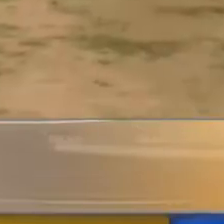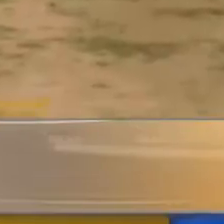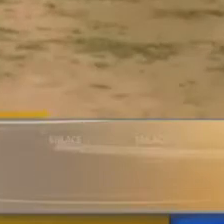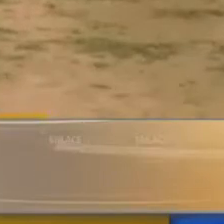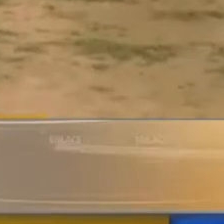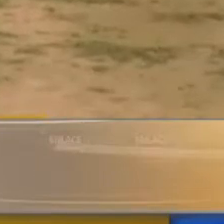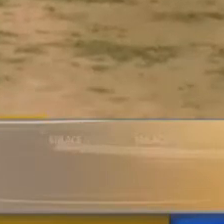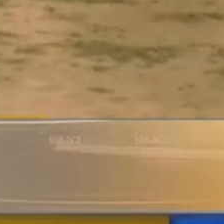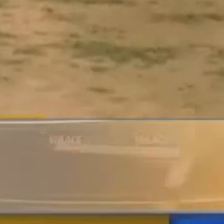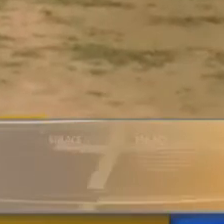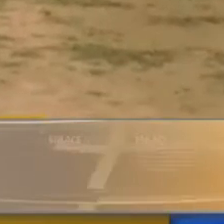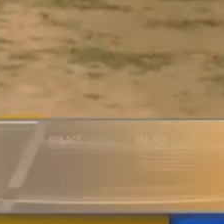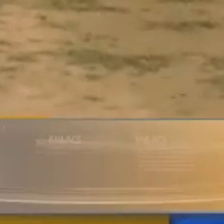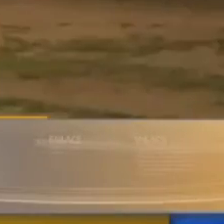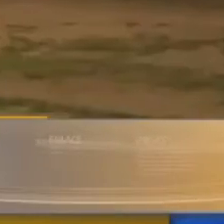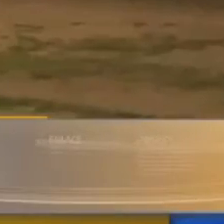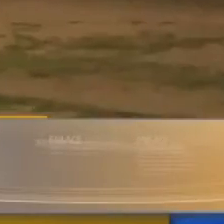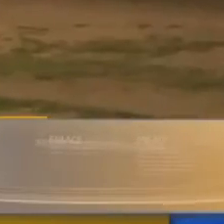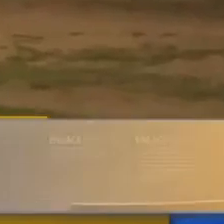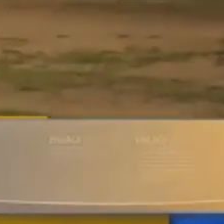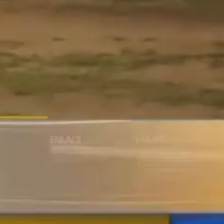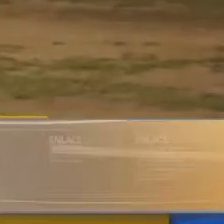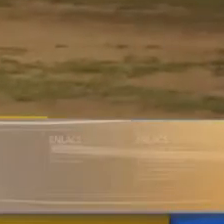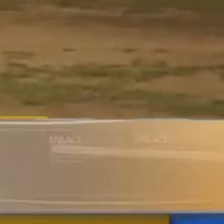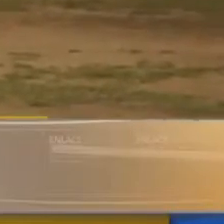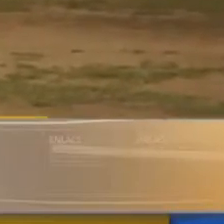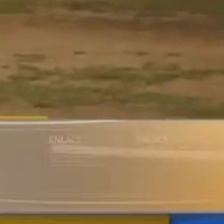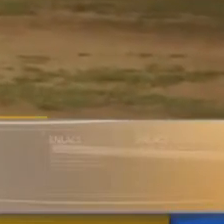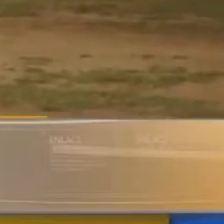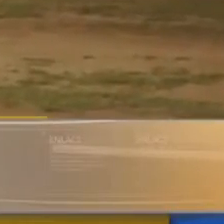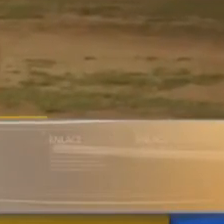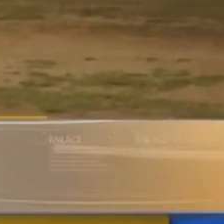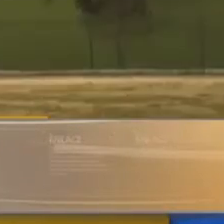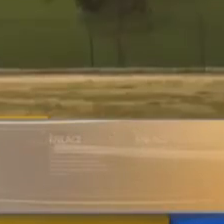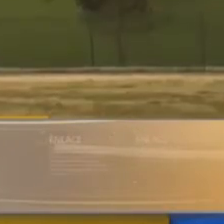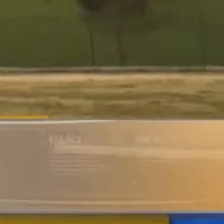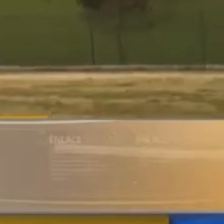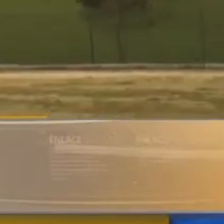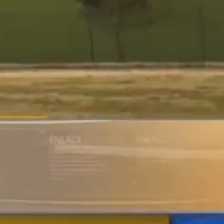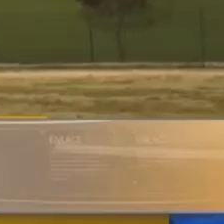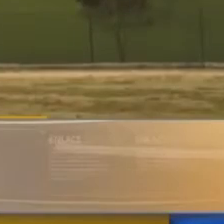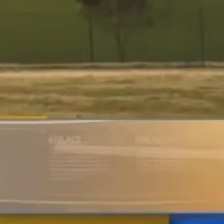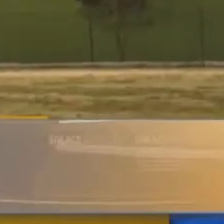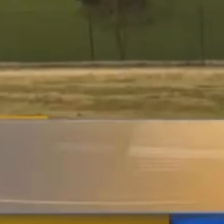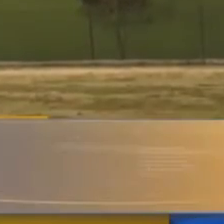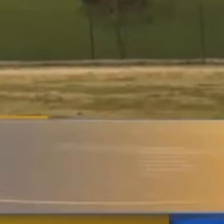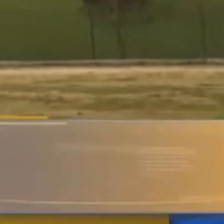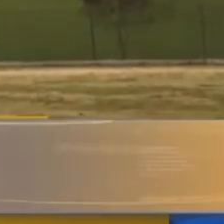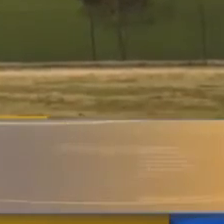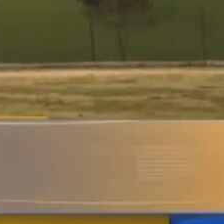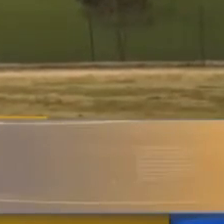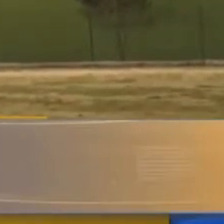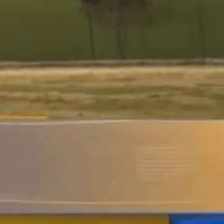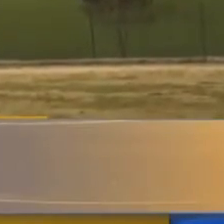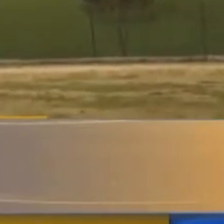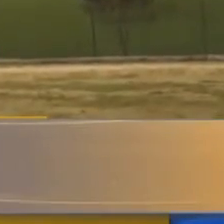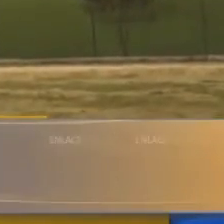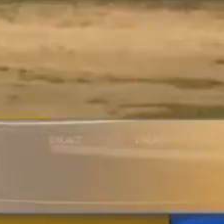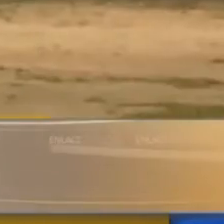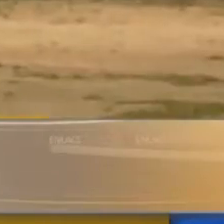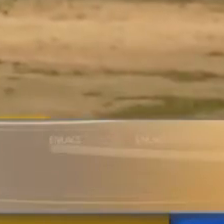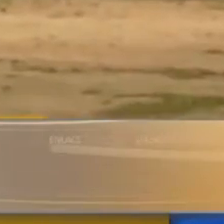los deportes, Carlos Díaz era beisbolista, pero abandonó ese deporte porque Barranca Bermeja no cuenta con un escenario para entrenar. Se cambió el softball y hoy